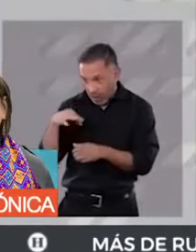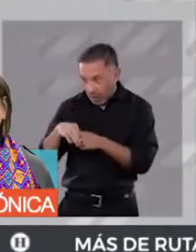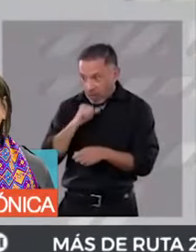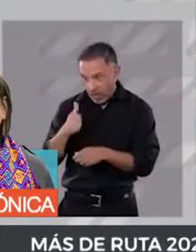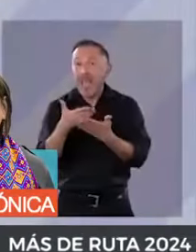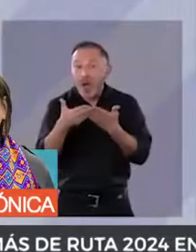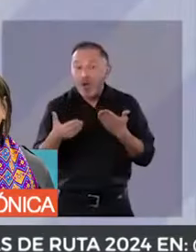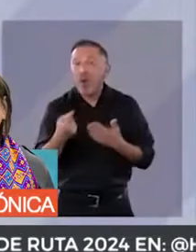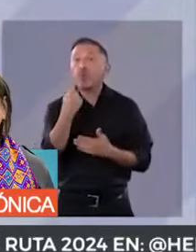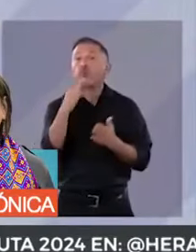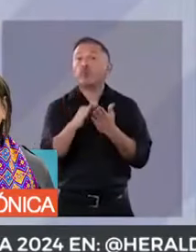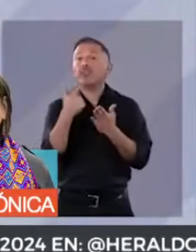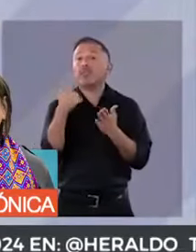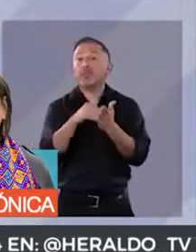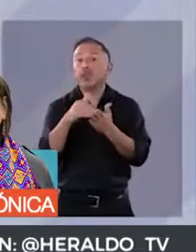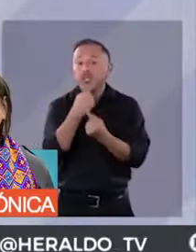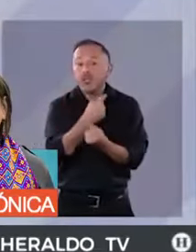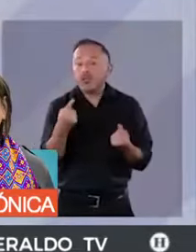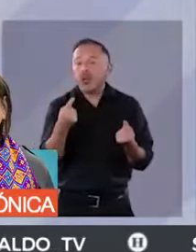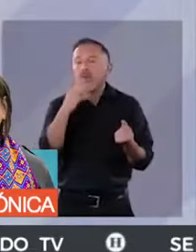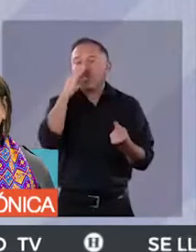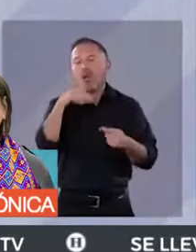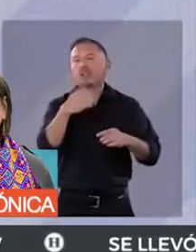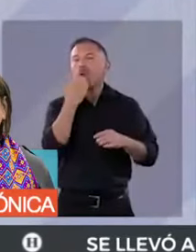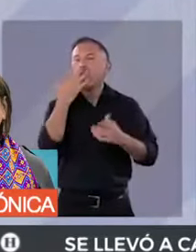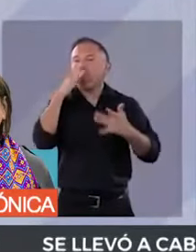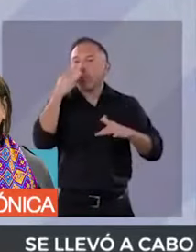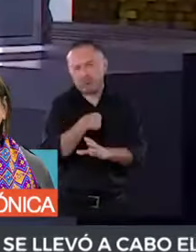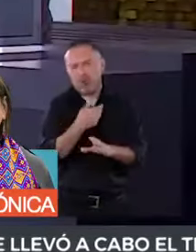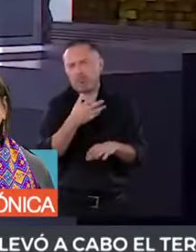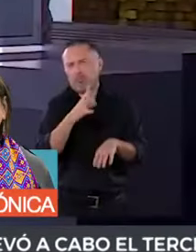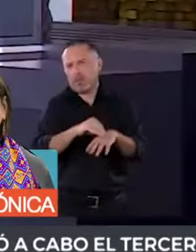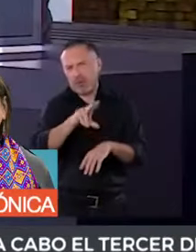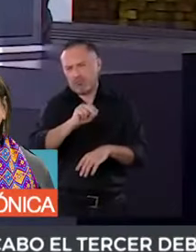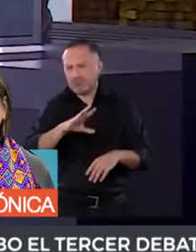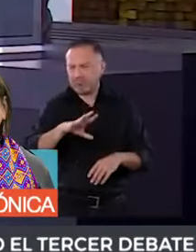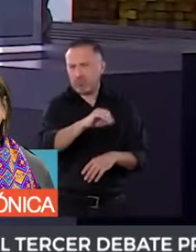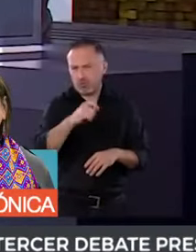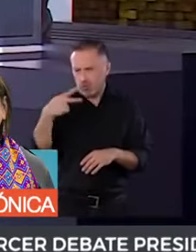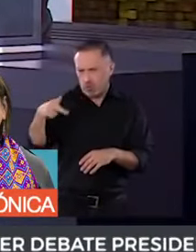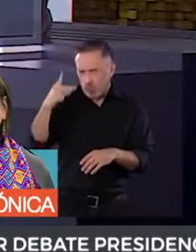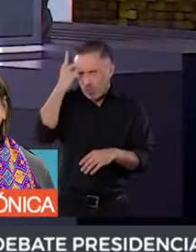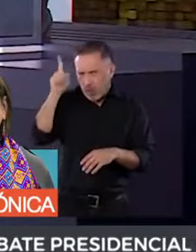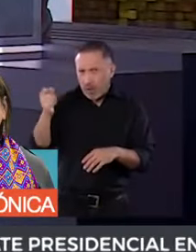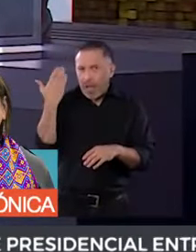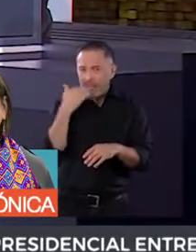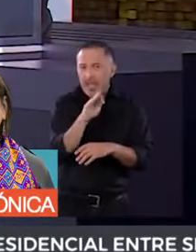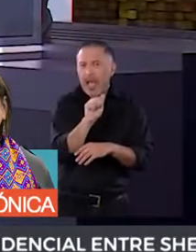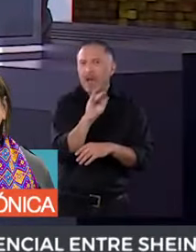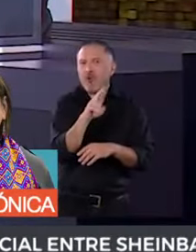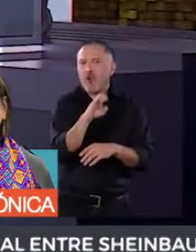¿Cómo se mueven esos barriles dentro del territorio nacional? Pues con la delincuencia organizada. ¿Cómo se facturan? Pregúntale sí. a los